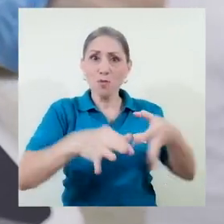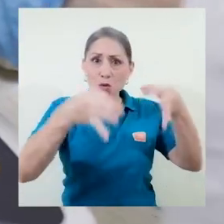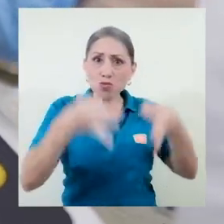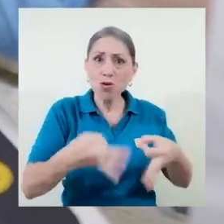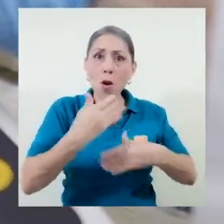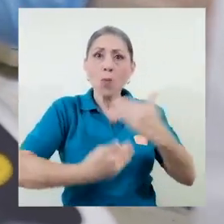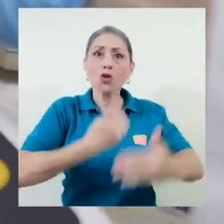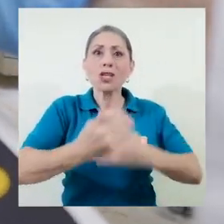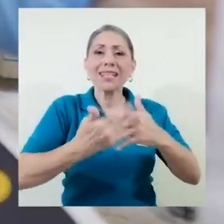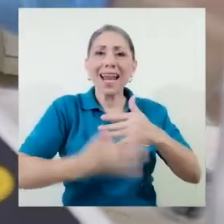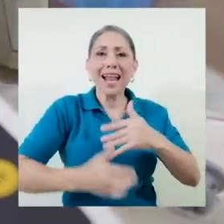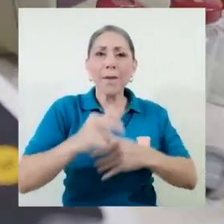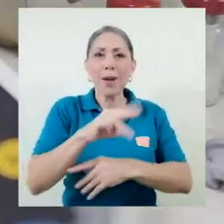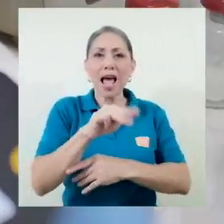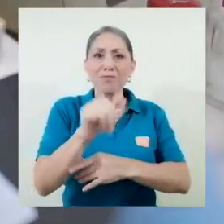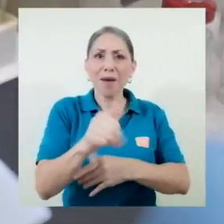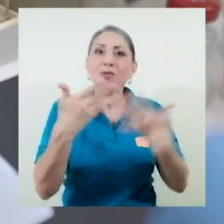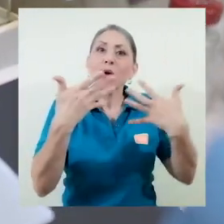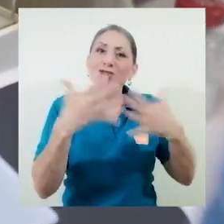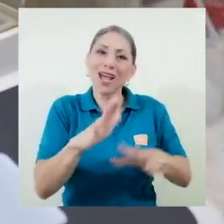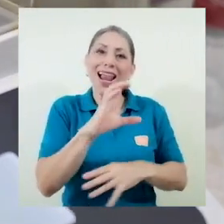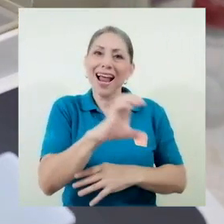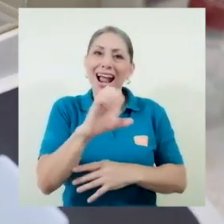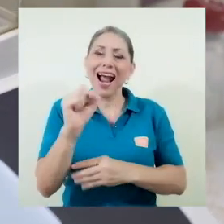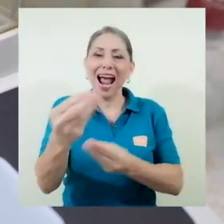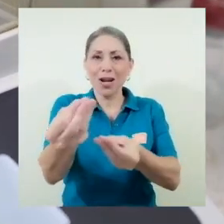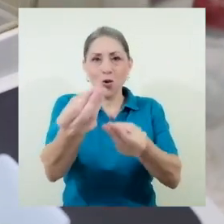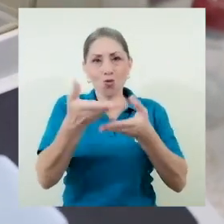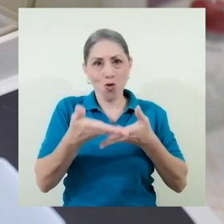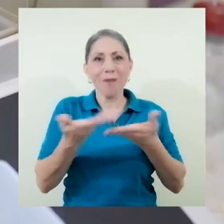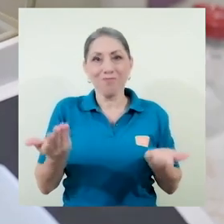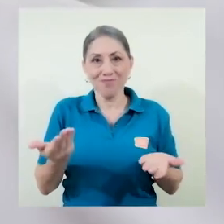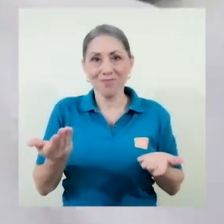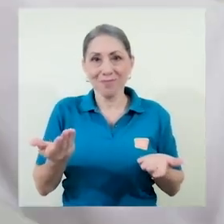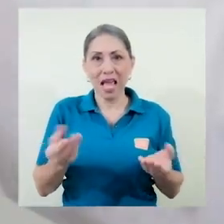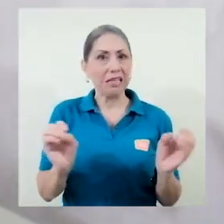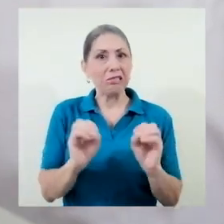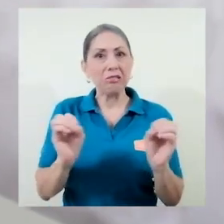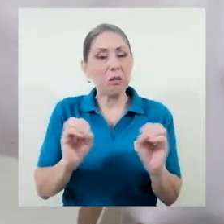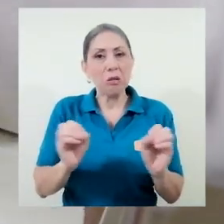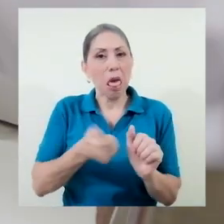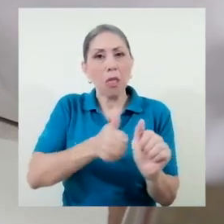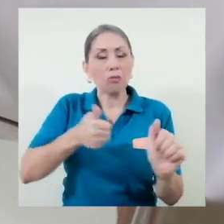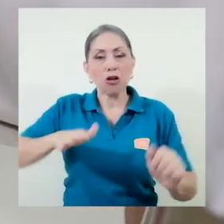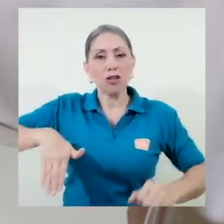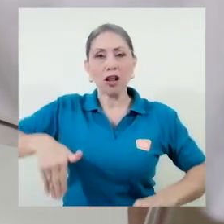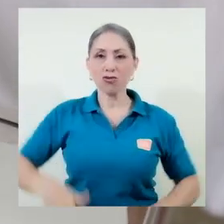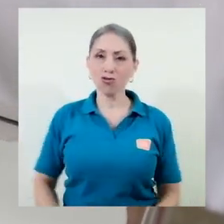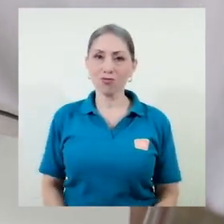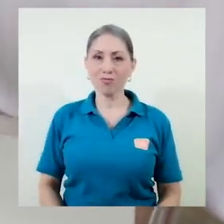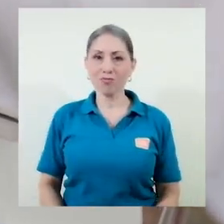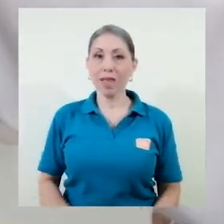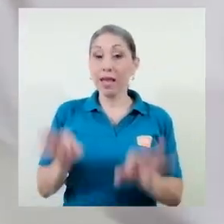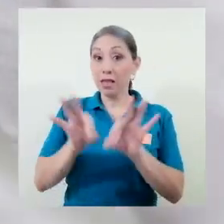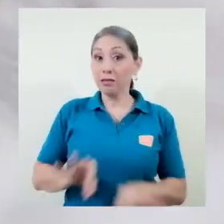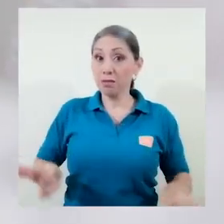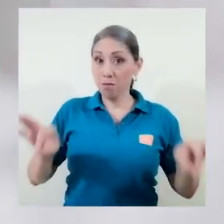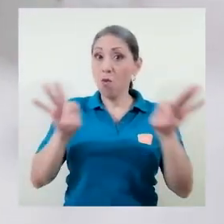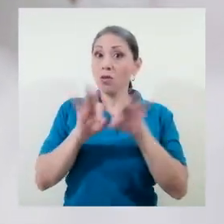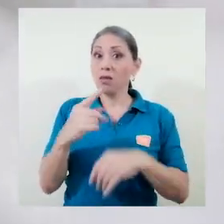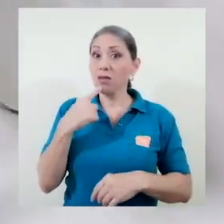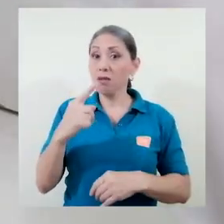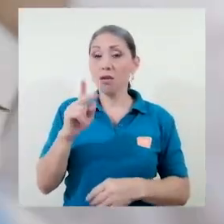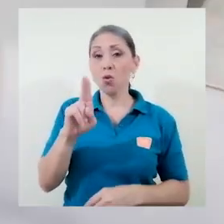procesar el plasma en el momento en el que la Caja del Seguro Social nos lo haga llegar, sin mayores retrasos. Es